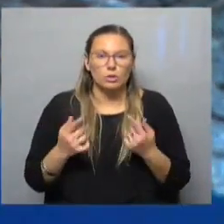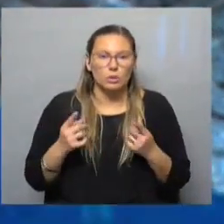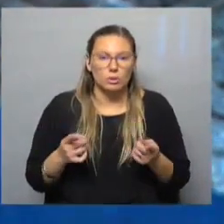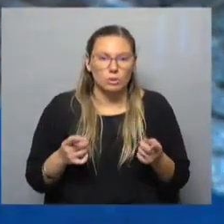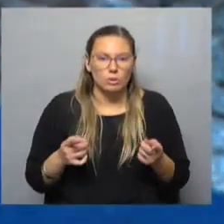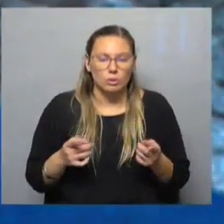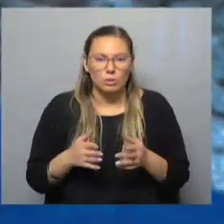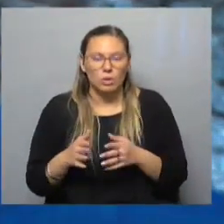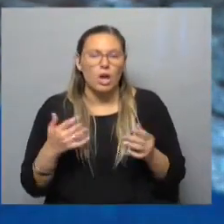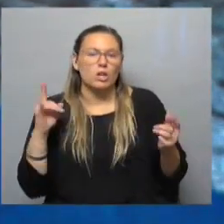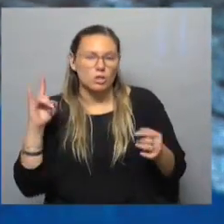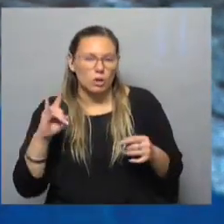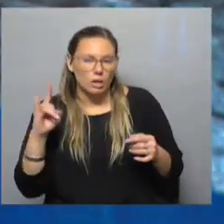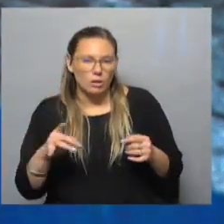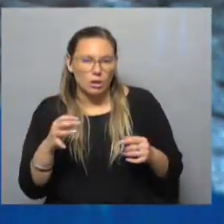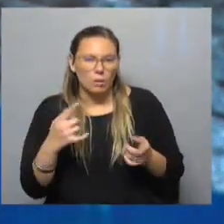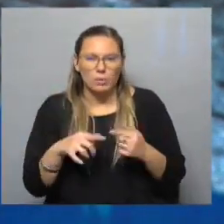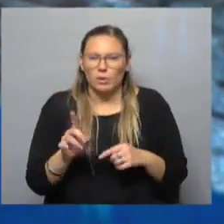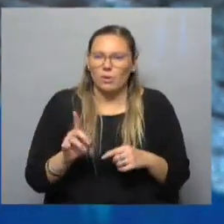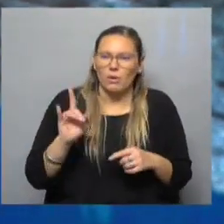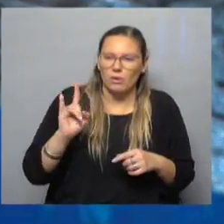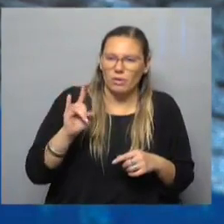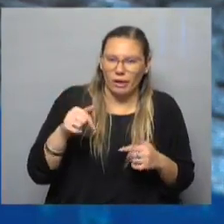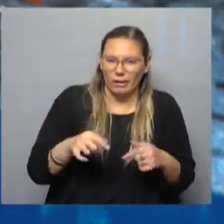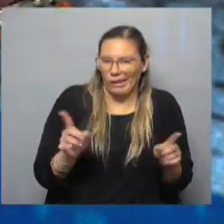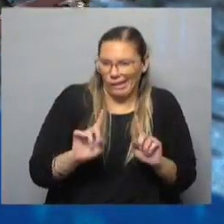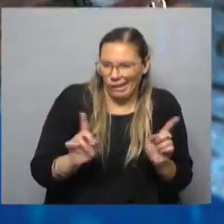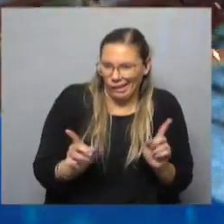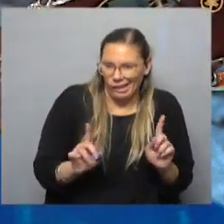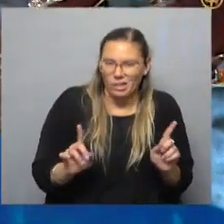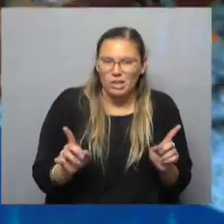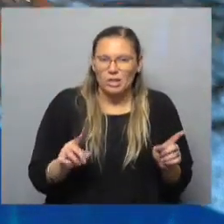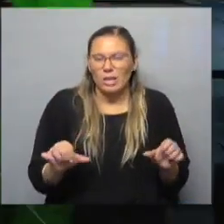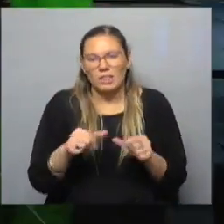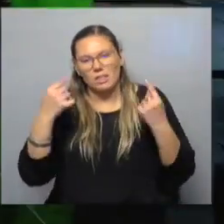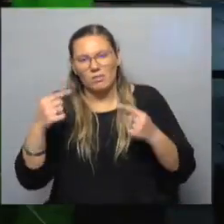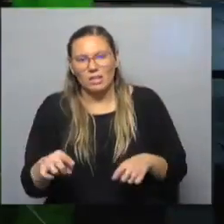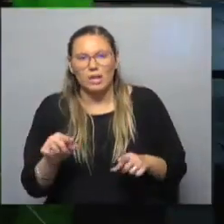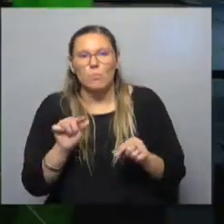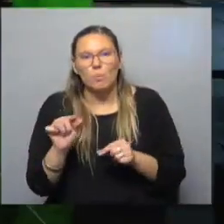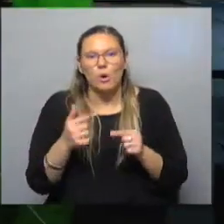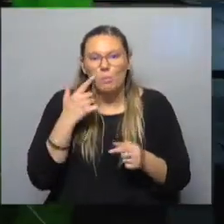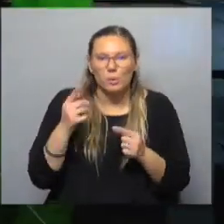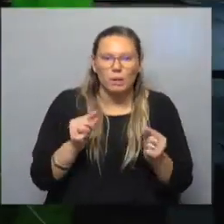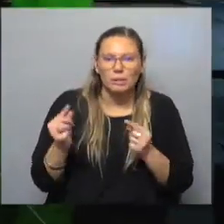hacia el lado del rock and roll y él nos decía, pero no, rock and roll con esto no se hace, se hace con otra cosa. Había un poco de pinchar, claro.